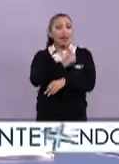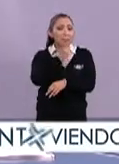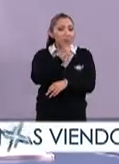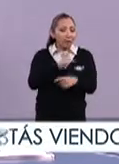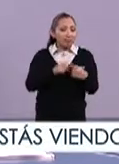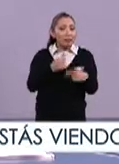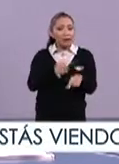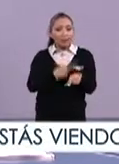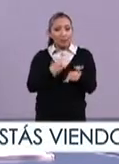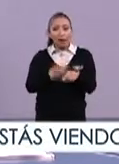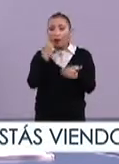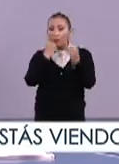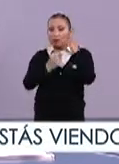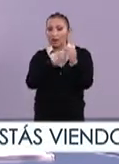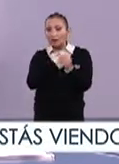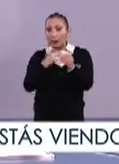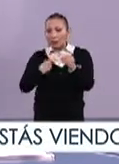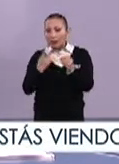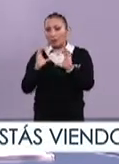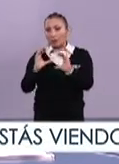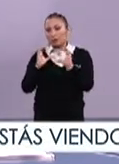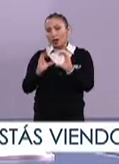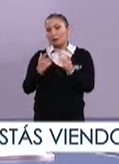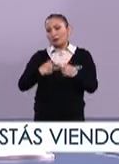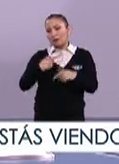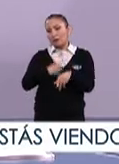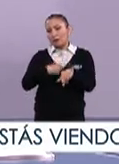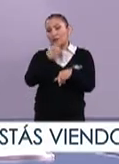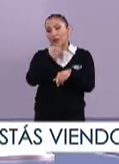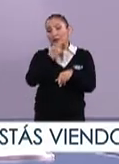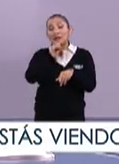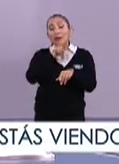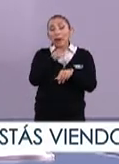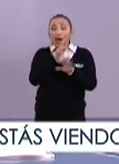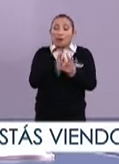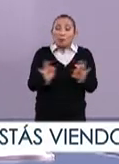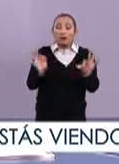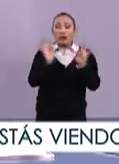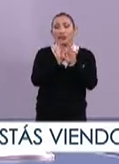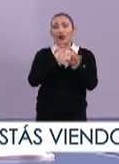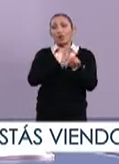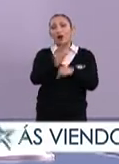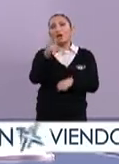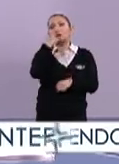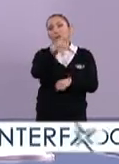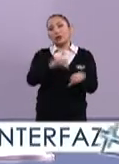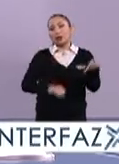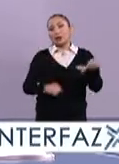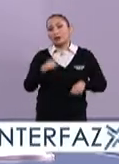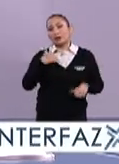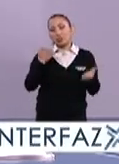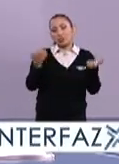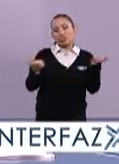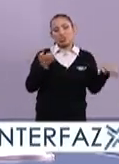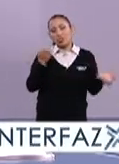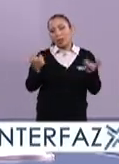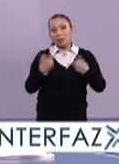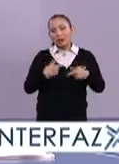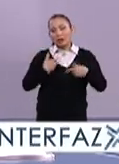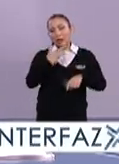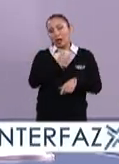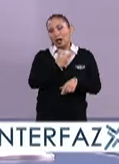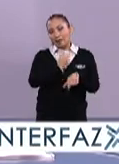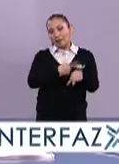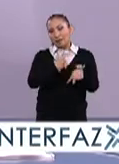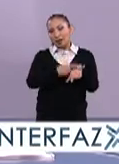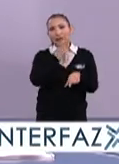diabetes, la dieta que debe de seguir un diabético, pero también es vital, de suma importancia, la actividad física en las personas